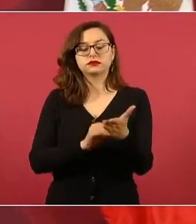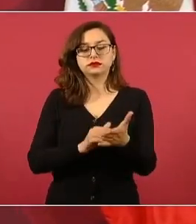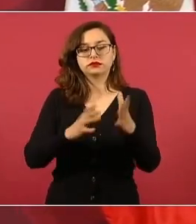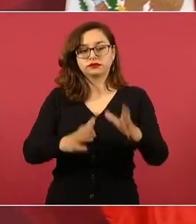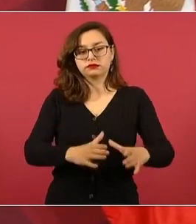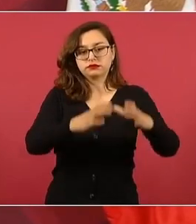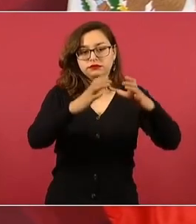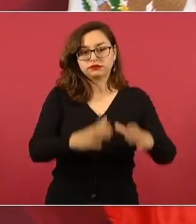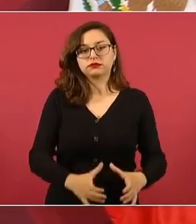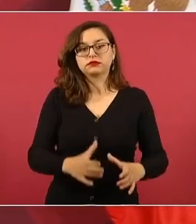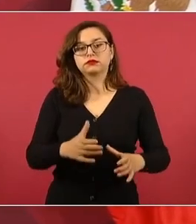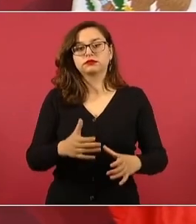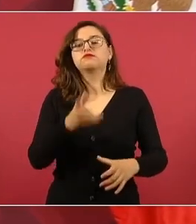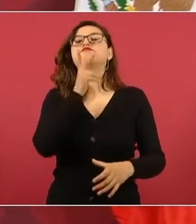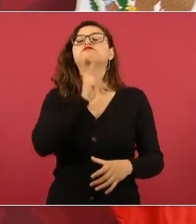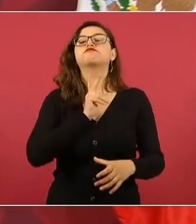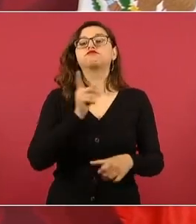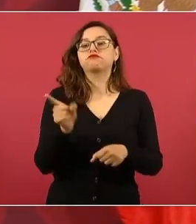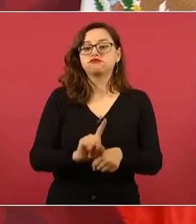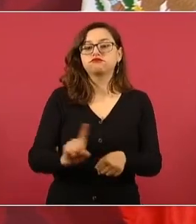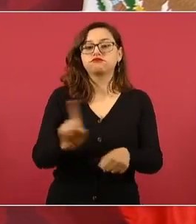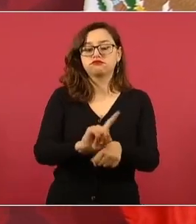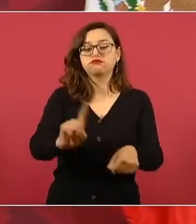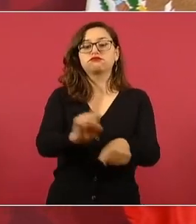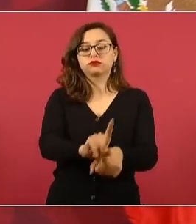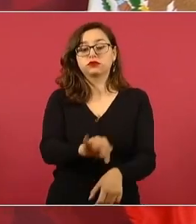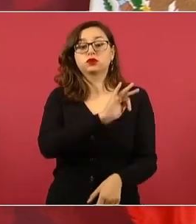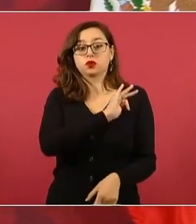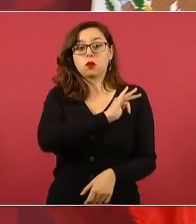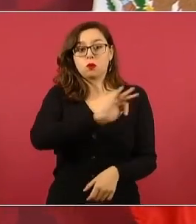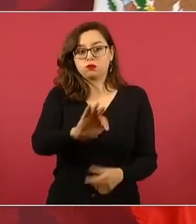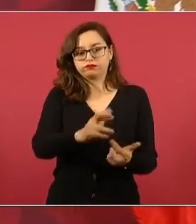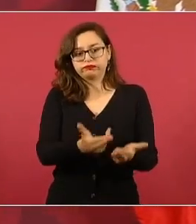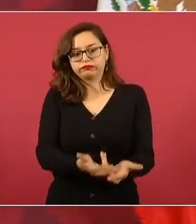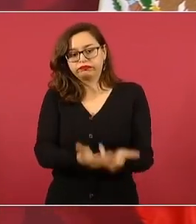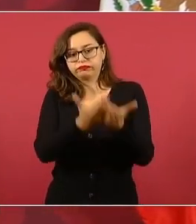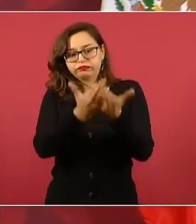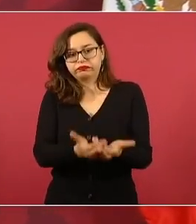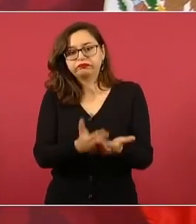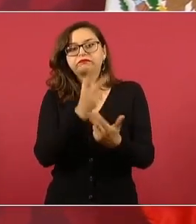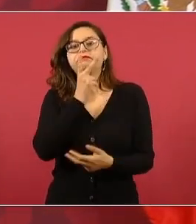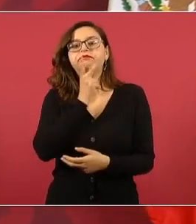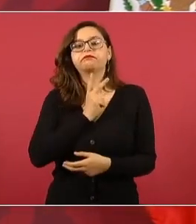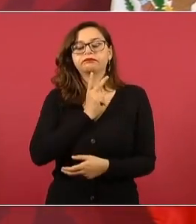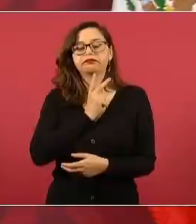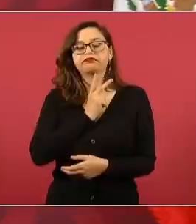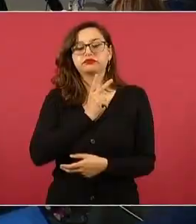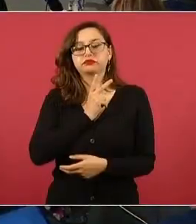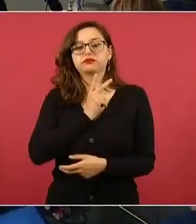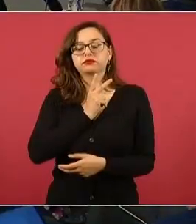diarios de ese campo SAM,